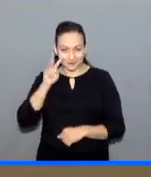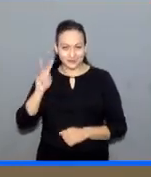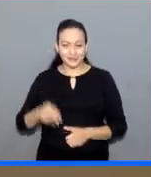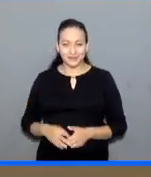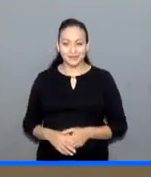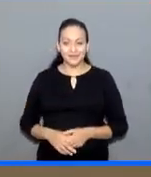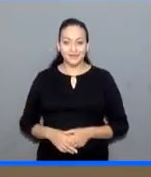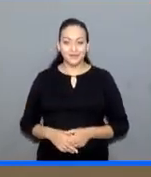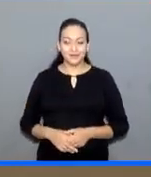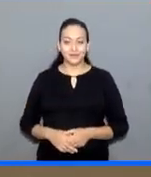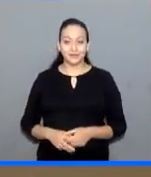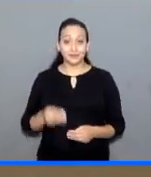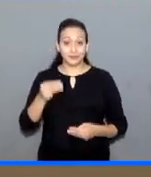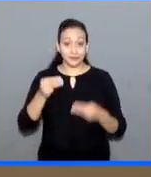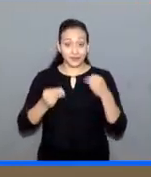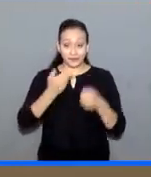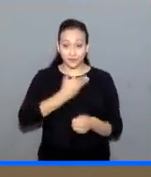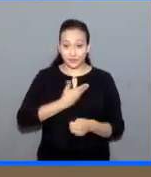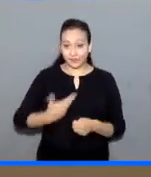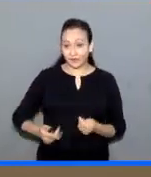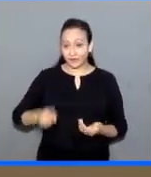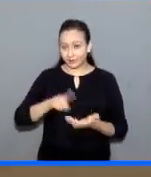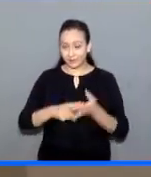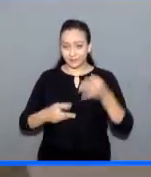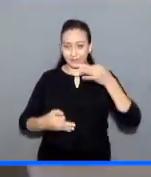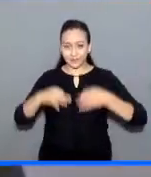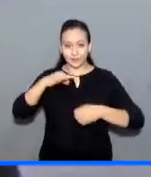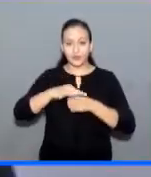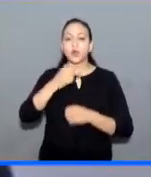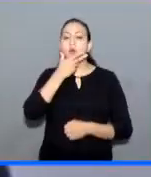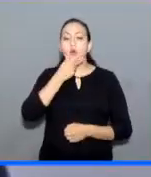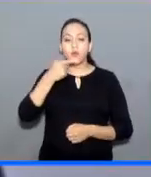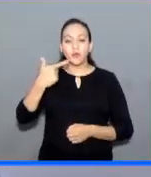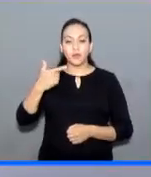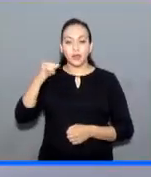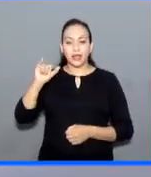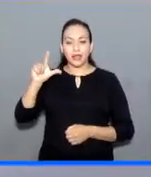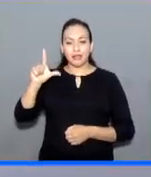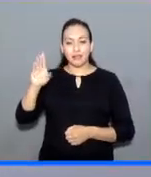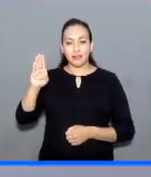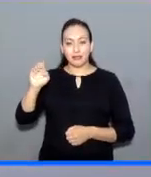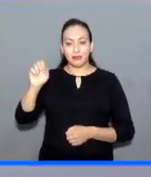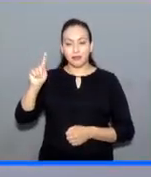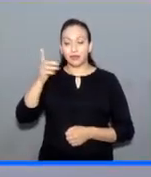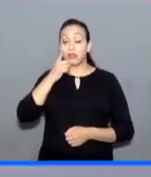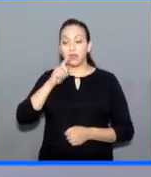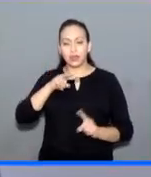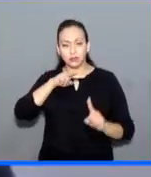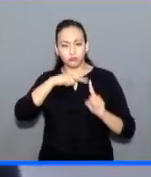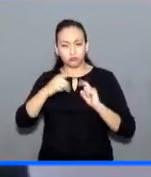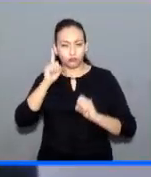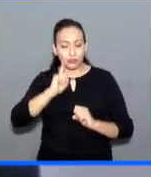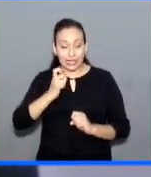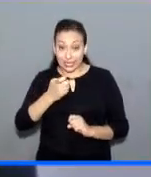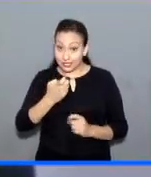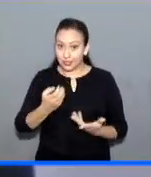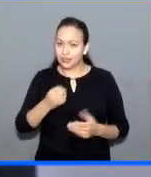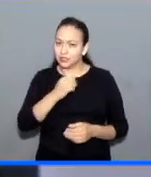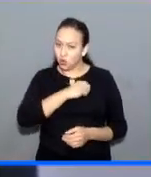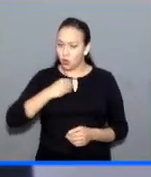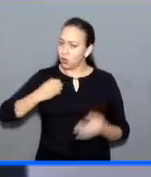El magistrado presidente del Tribunal Electoral, Gilberto Batis García, consideró que la perspectiva de género es una obligación judicial que implica